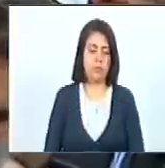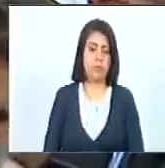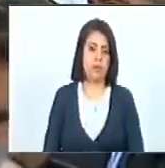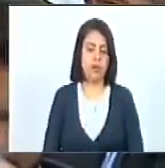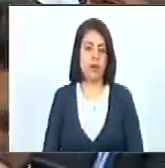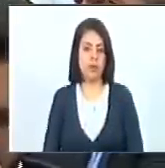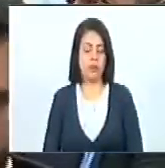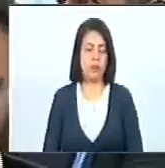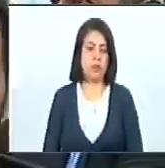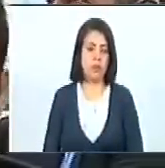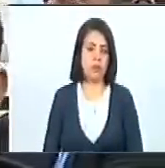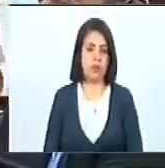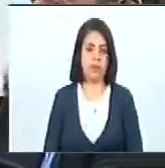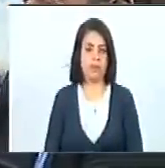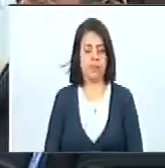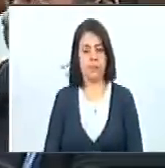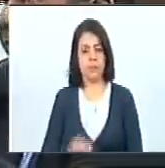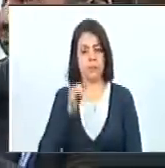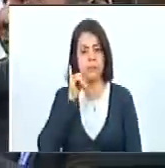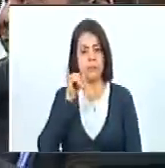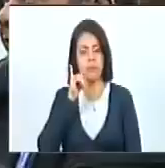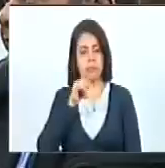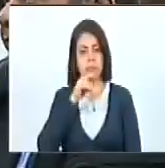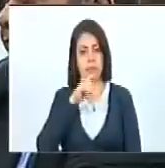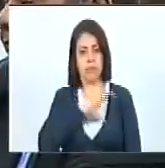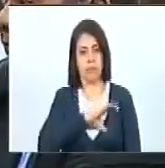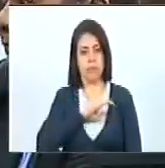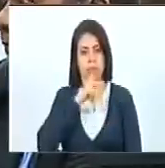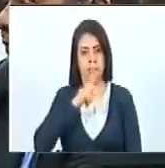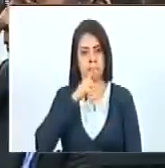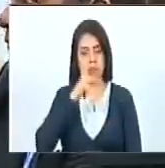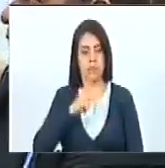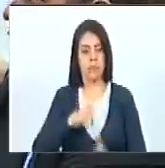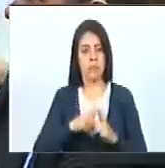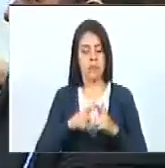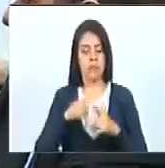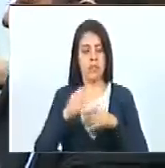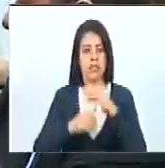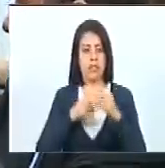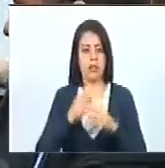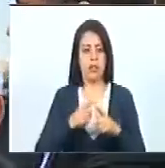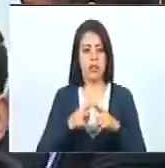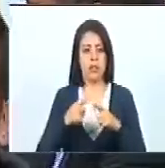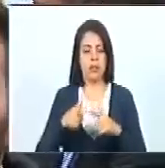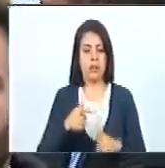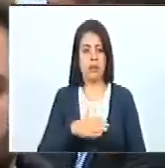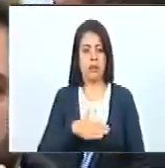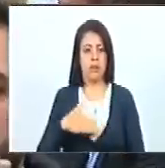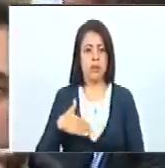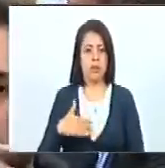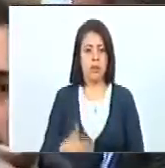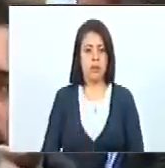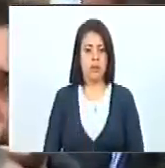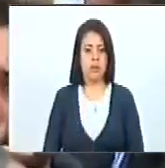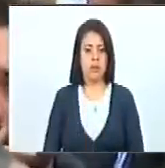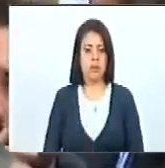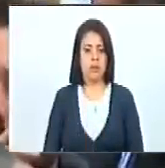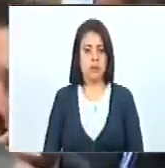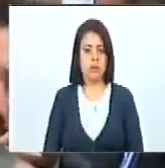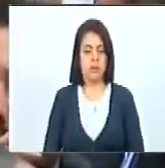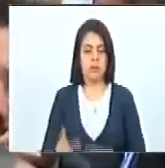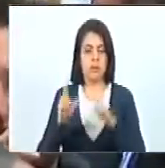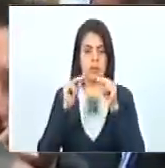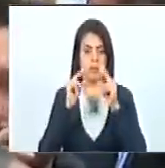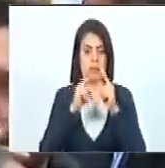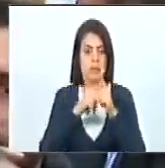he denunciado en la Comisión de Política de los Pueblos Indígenas, también quiero extenderla porque lo he conversado